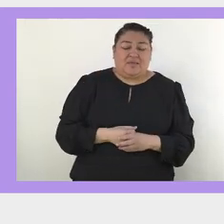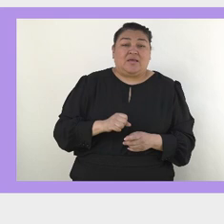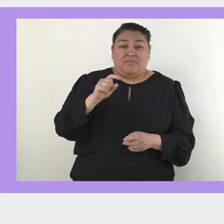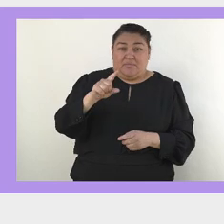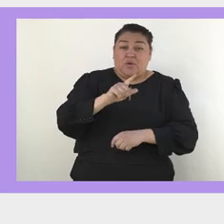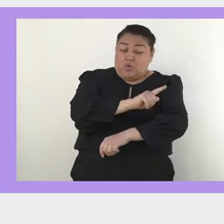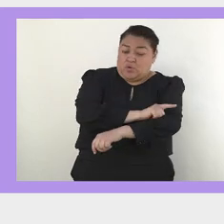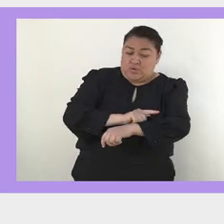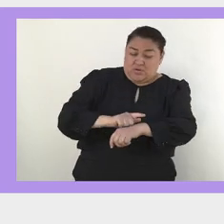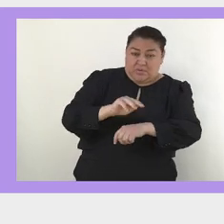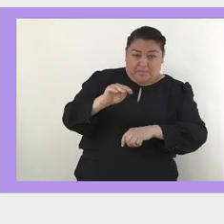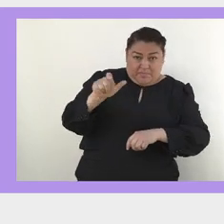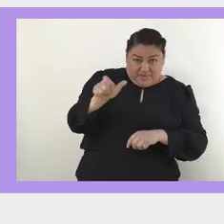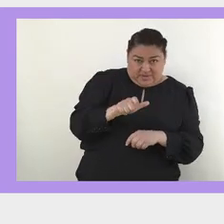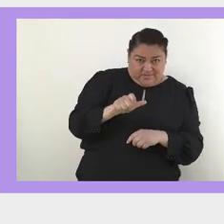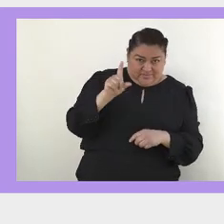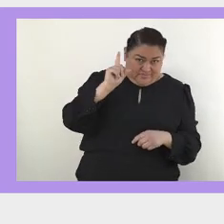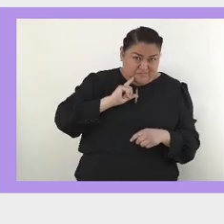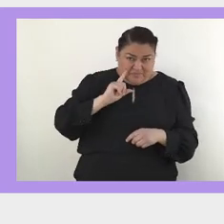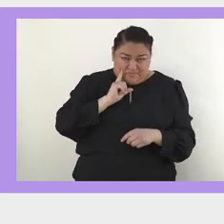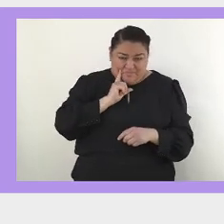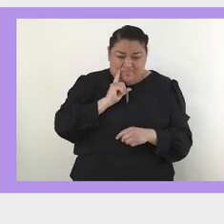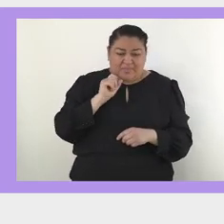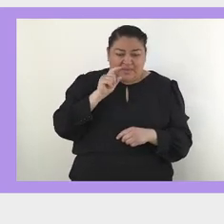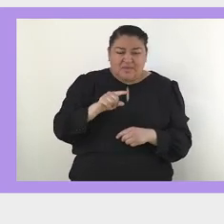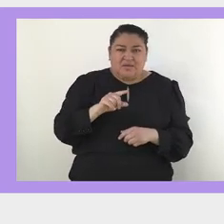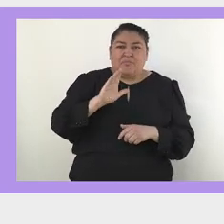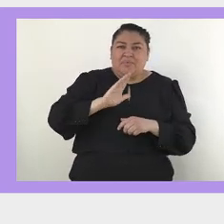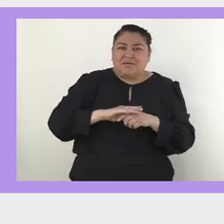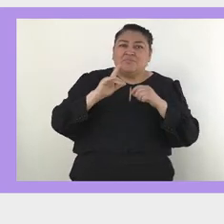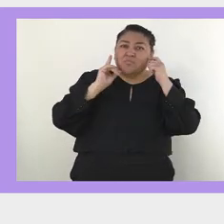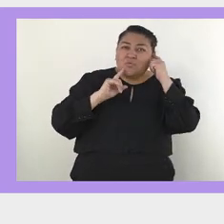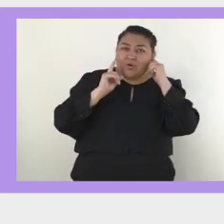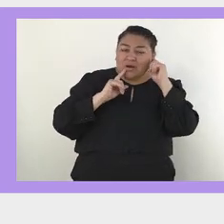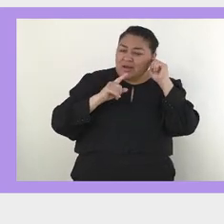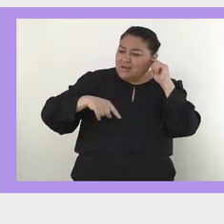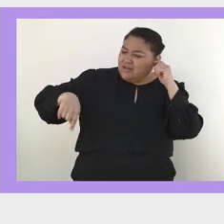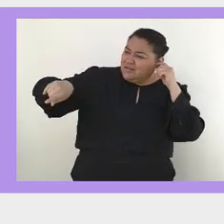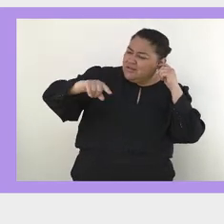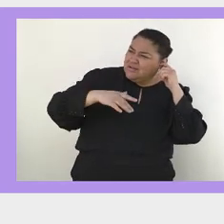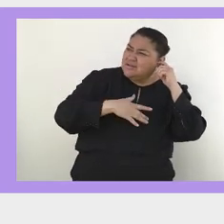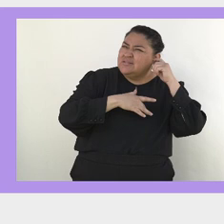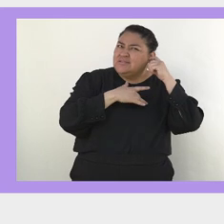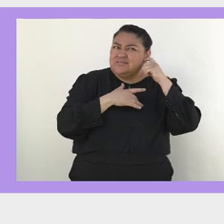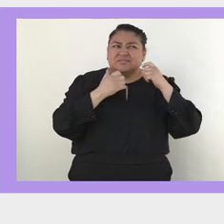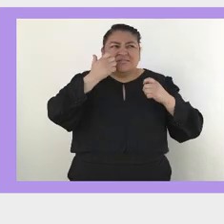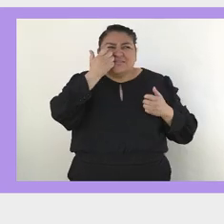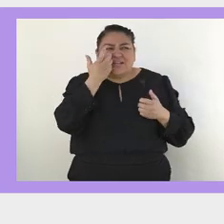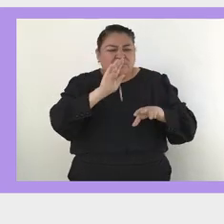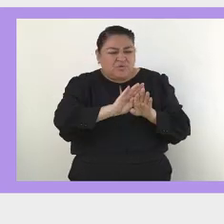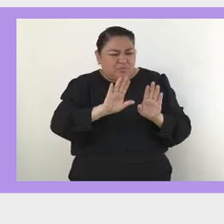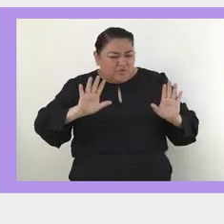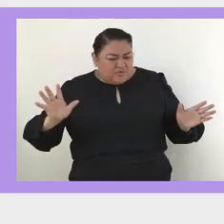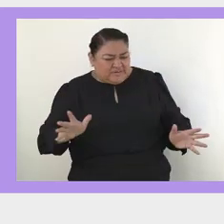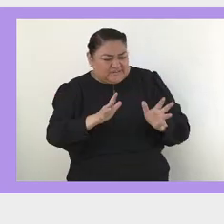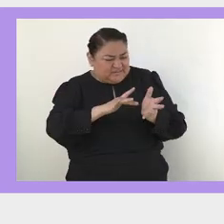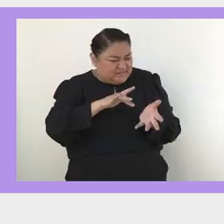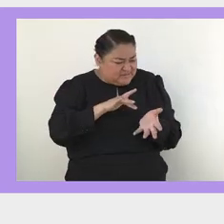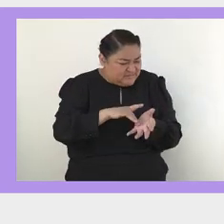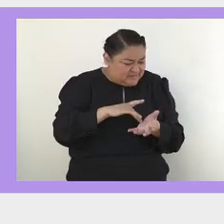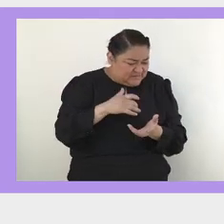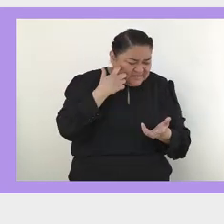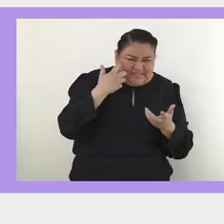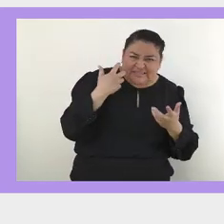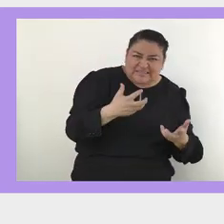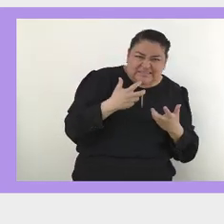nació la liga pues se hizo como una cadena de mujeres que queríamos hacer algo que que estábamos ahí como esperando